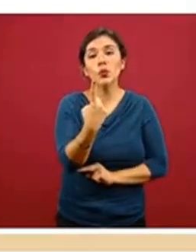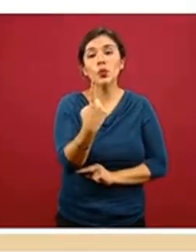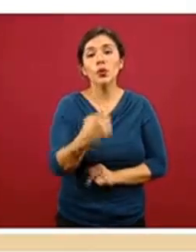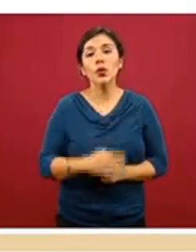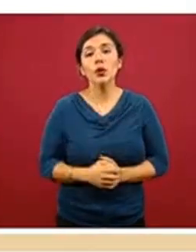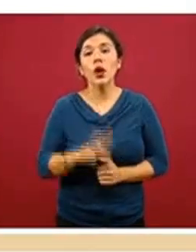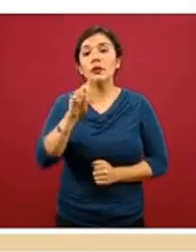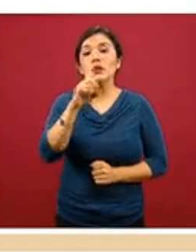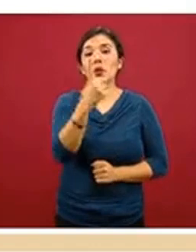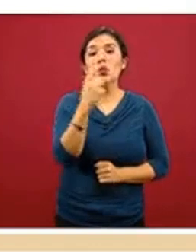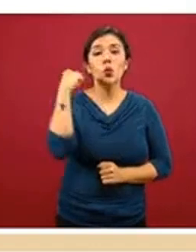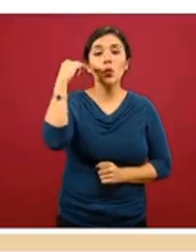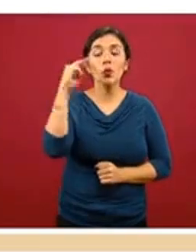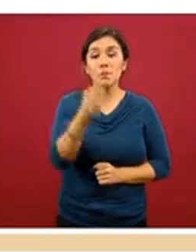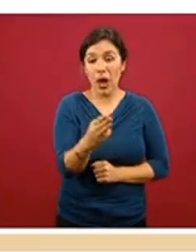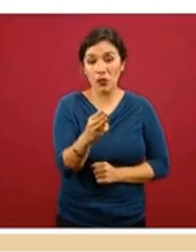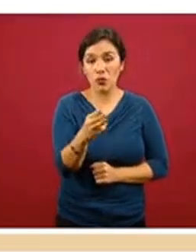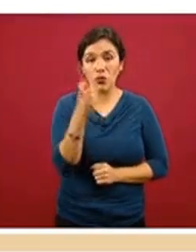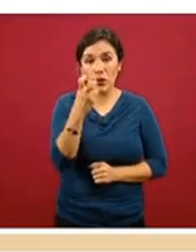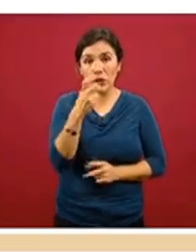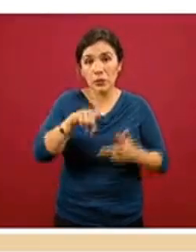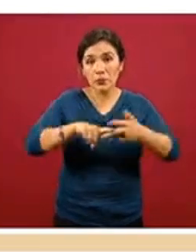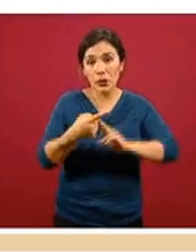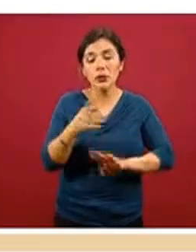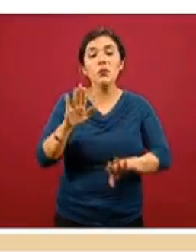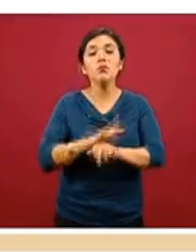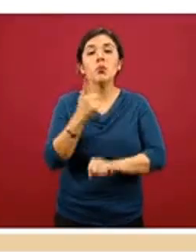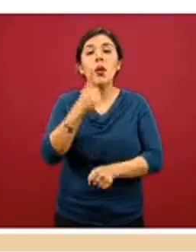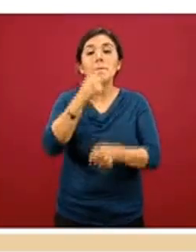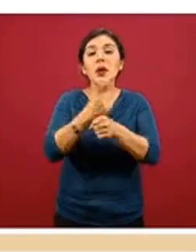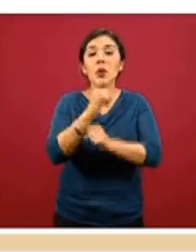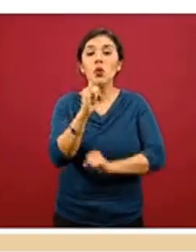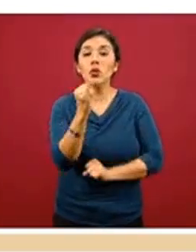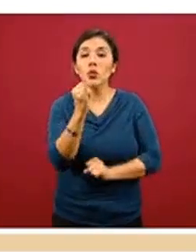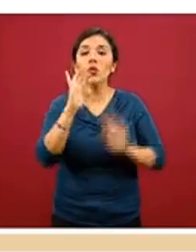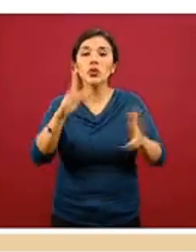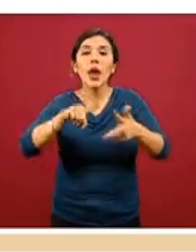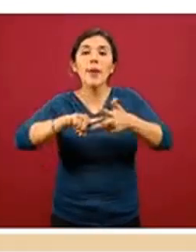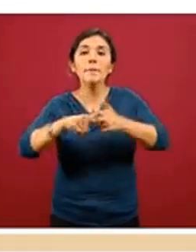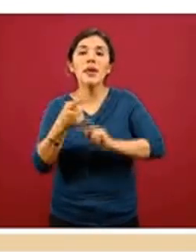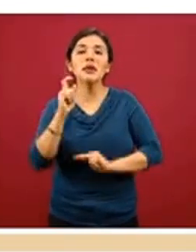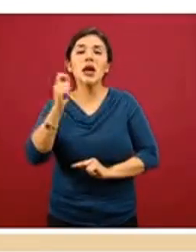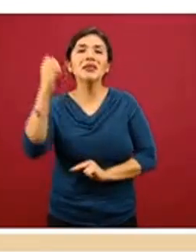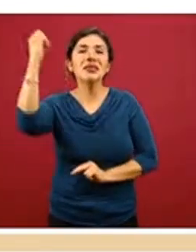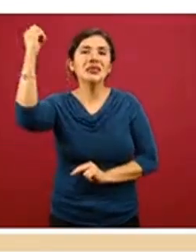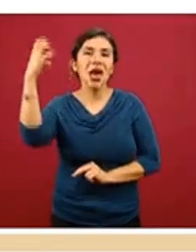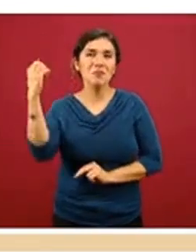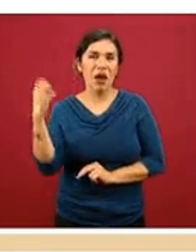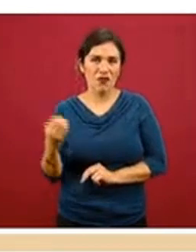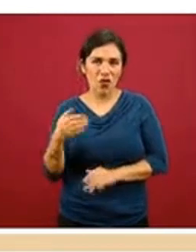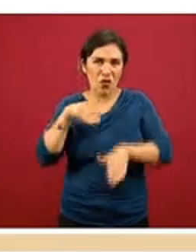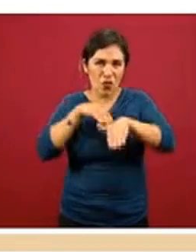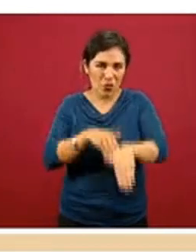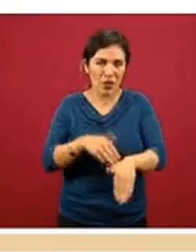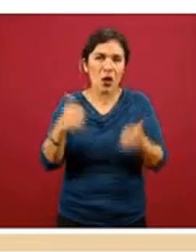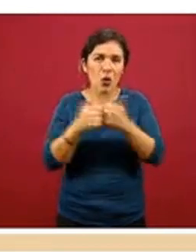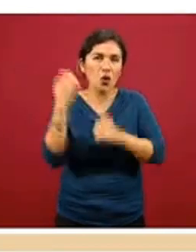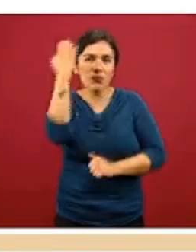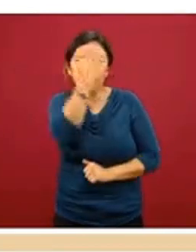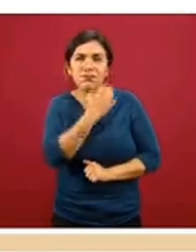de mayo, ¿sí? Dado que el 1 de junio iniciamos con el semáforo y el